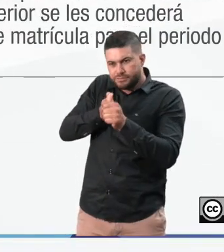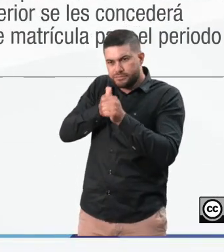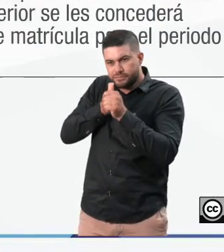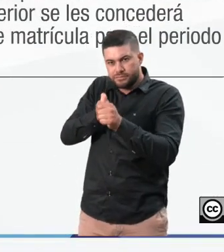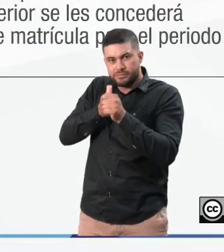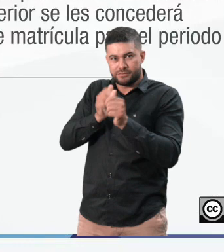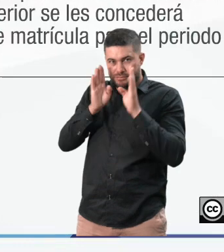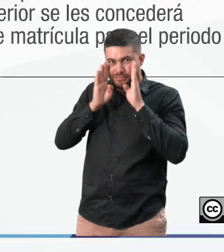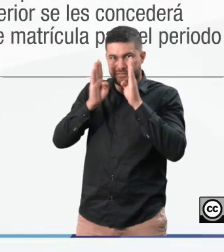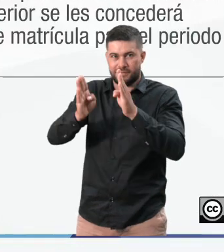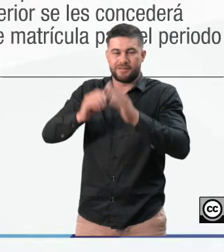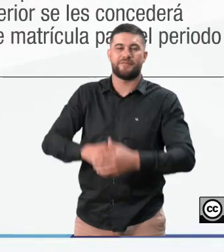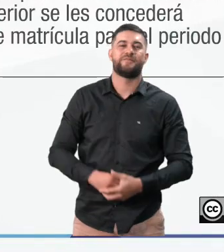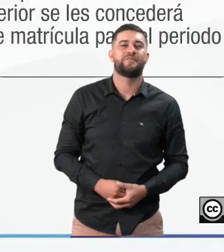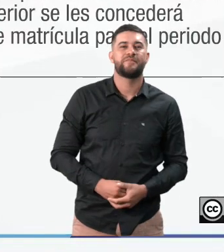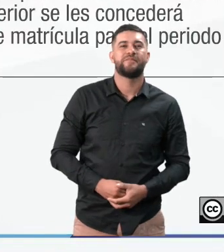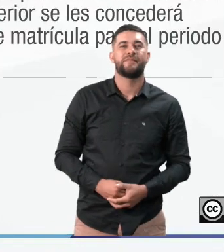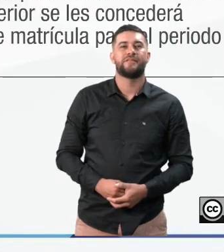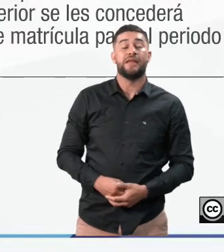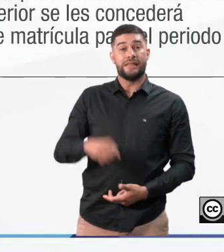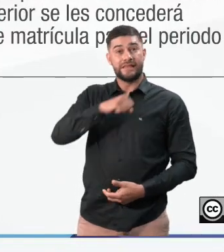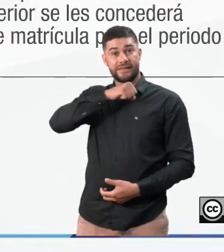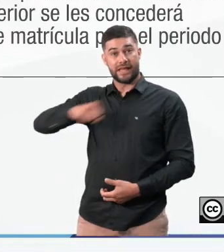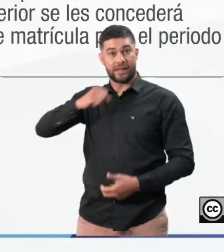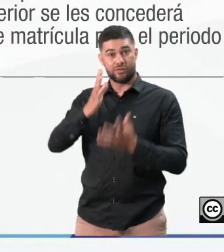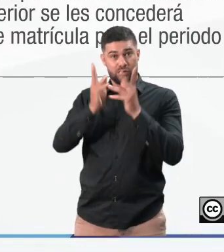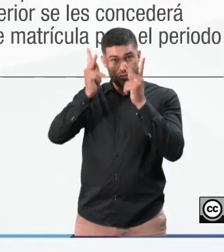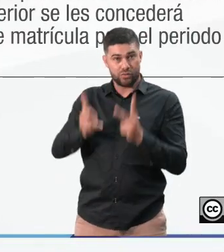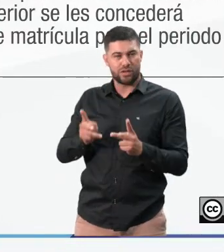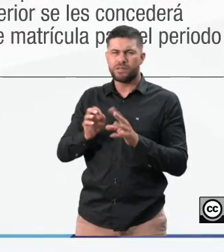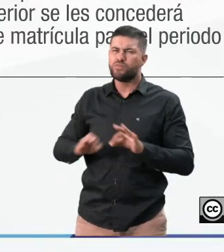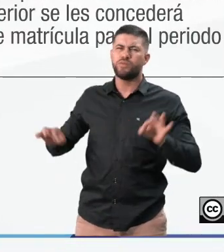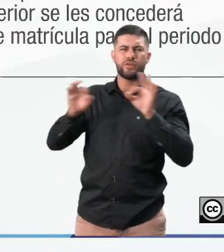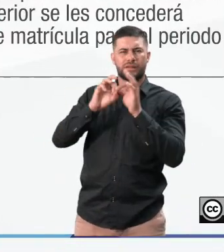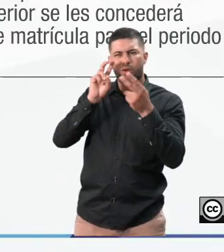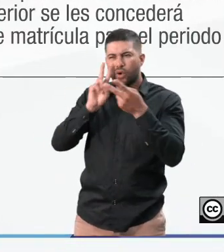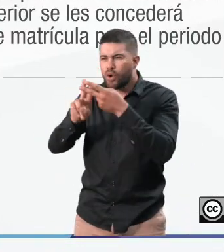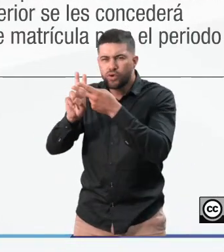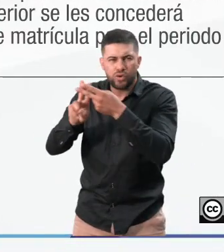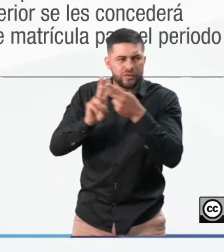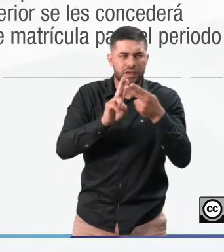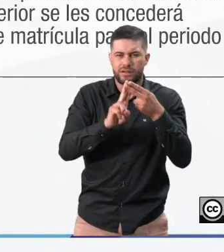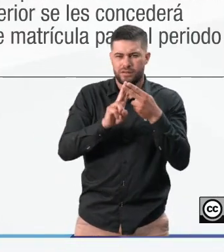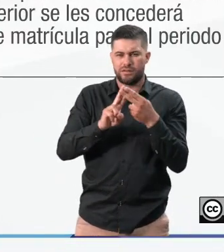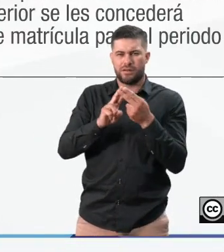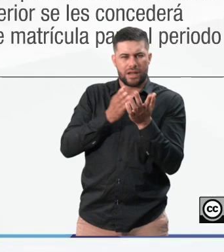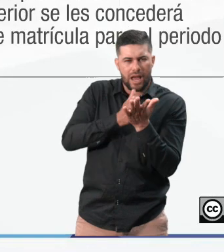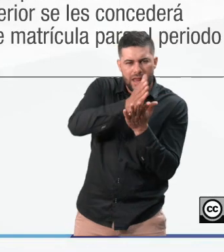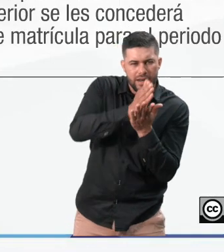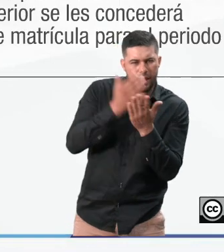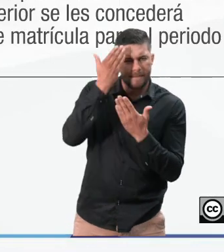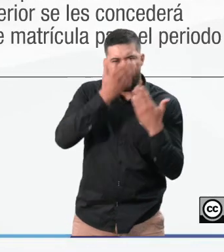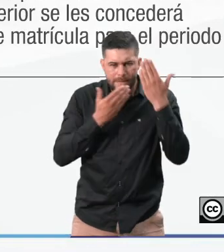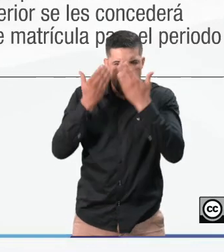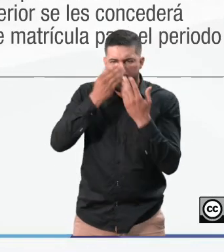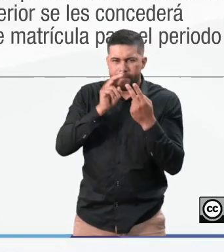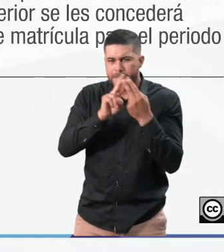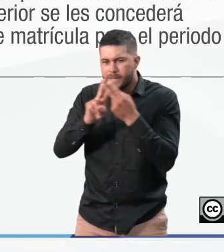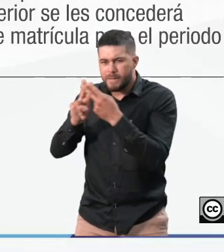y analizar el programa de cada asignatura, es decir, el sílabus, que nos lo deben presentar los profesores a